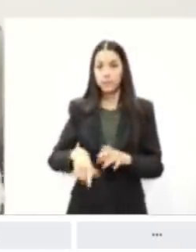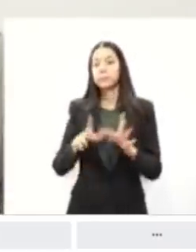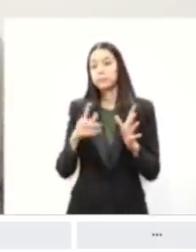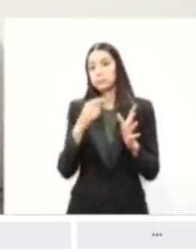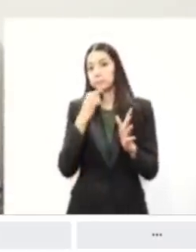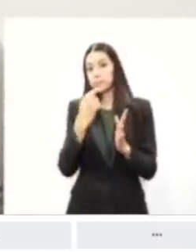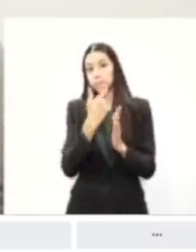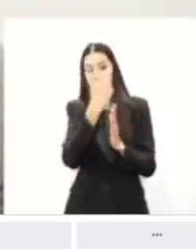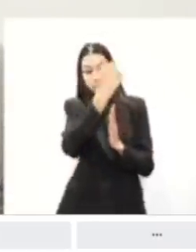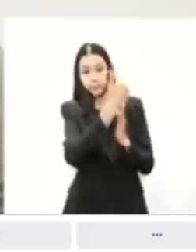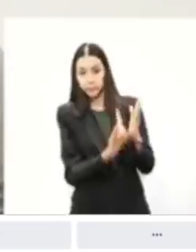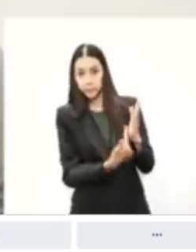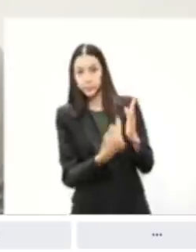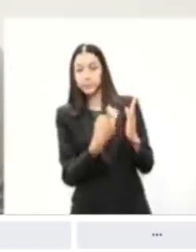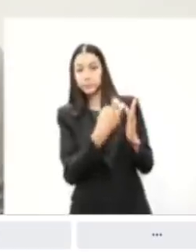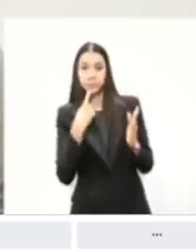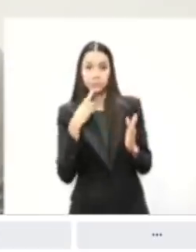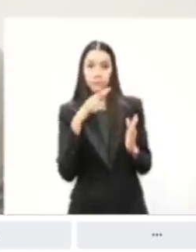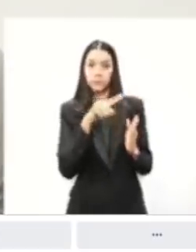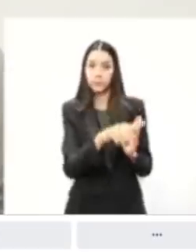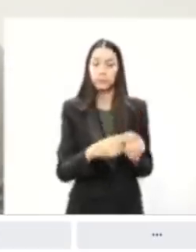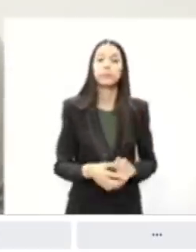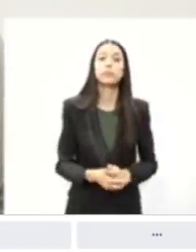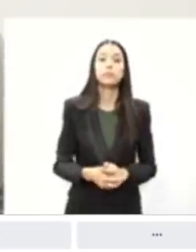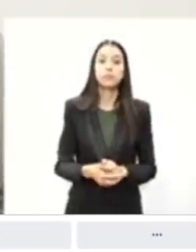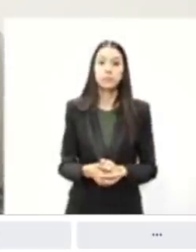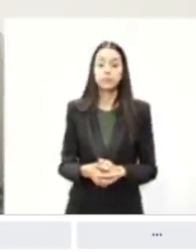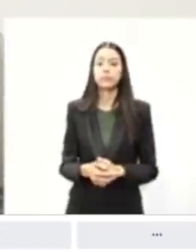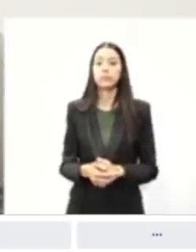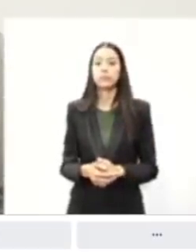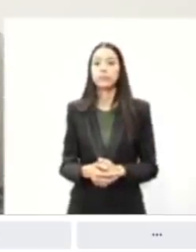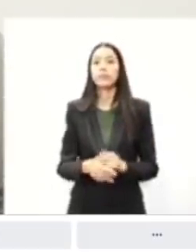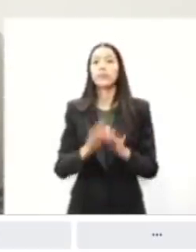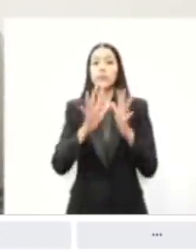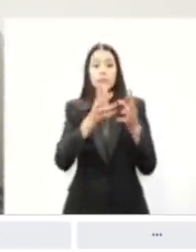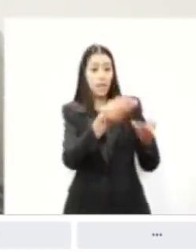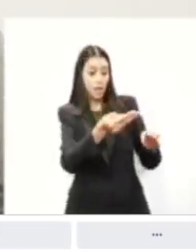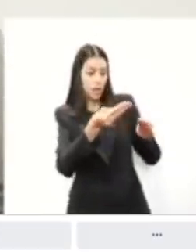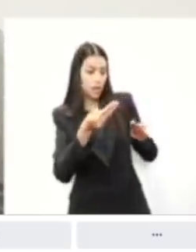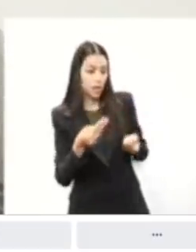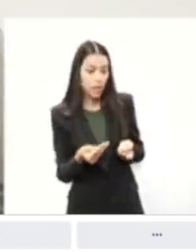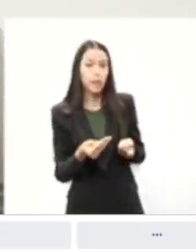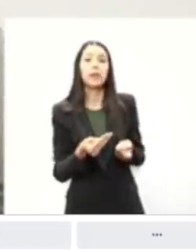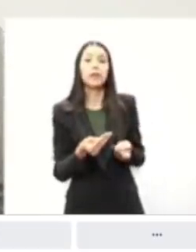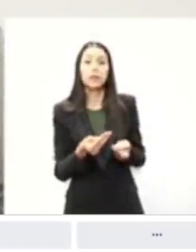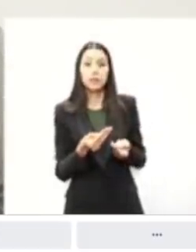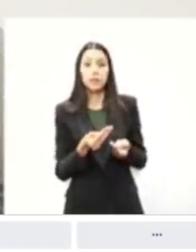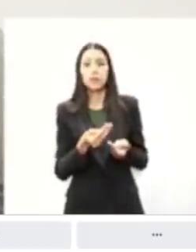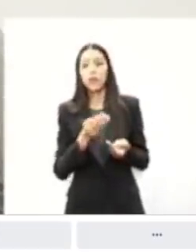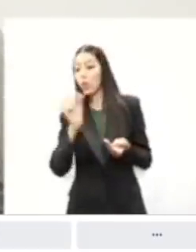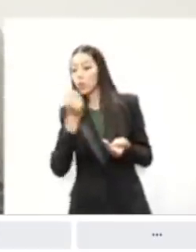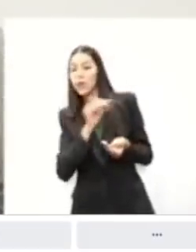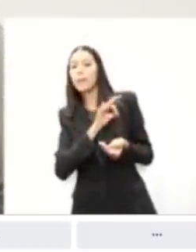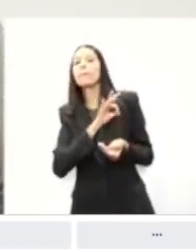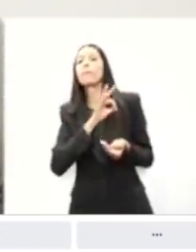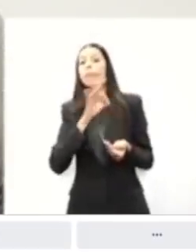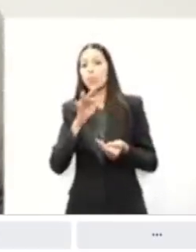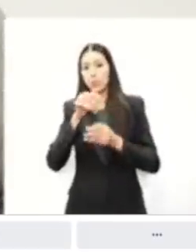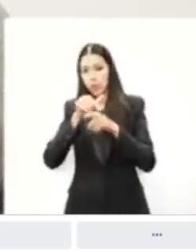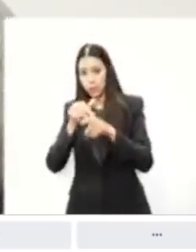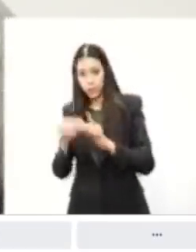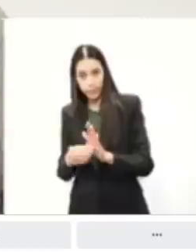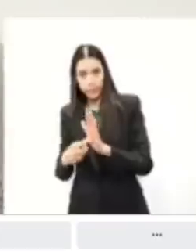en esas denuncias, tanto las que recibimos como las que posiblemente se pudieran